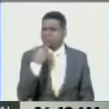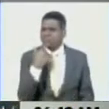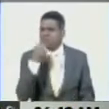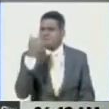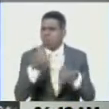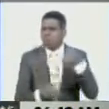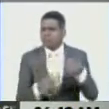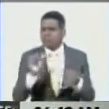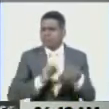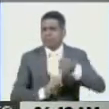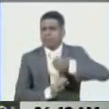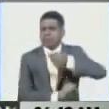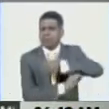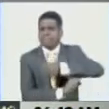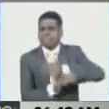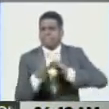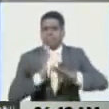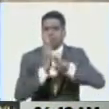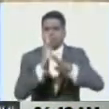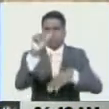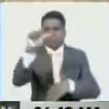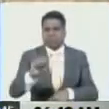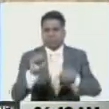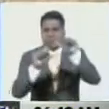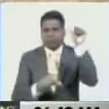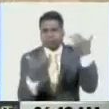meses? Vamos a la pausa y ya venimos con mucho más de la pauta de hoy.